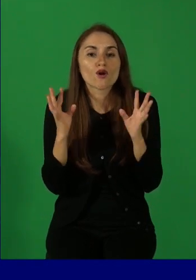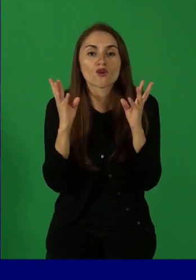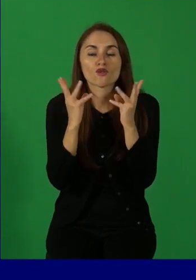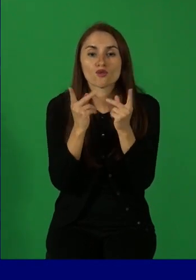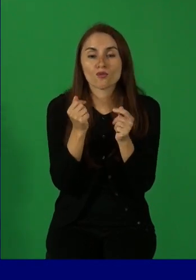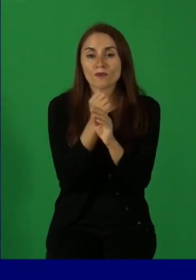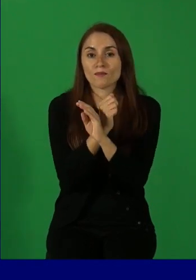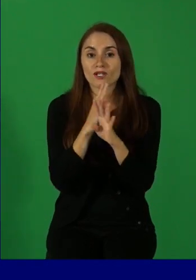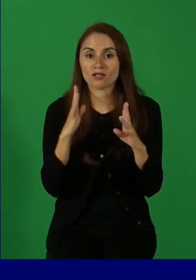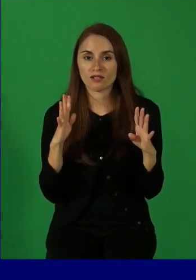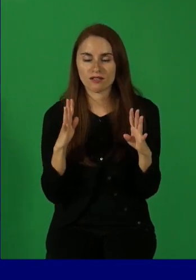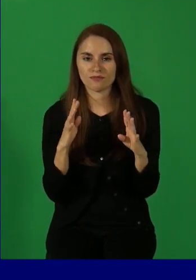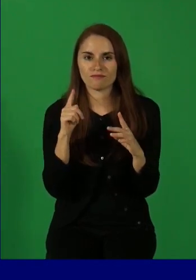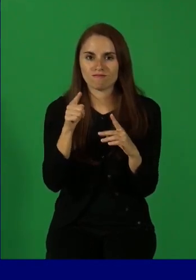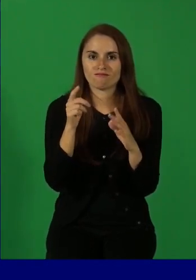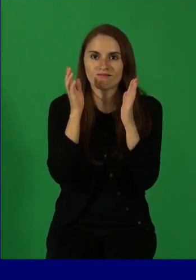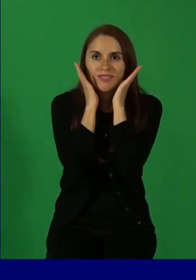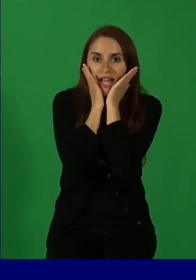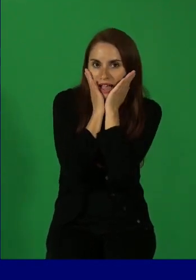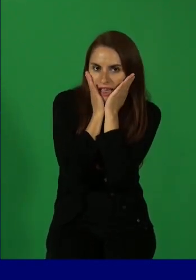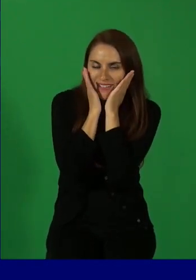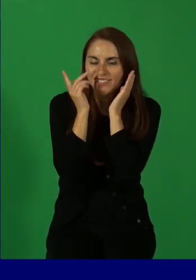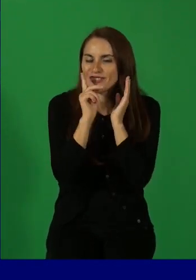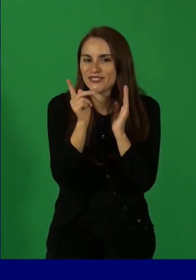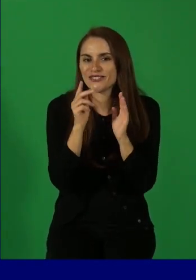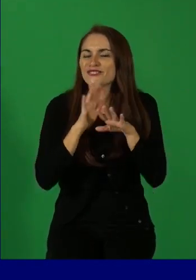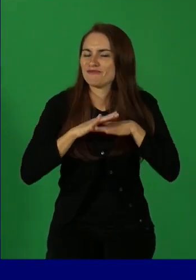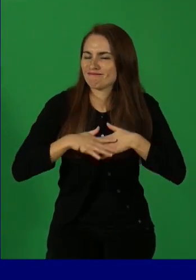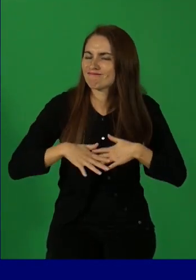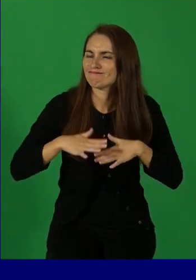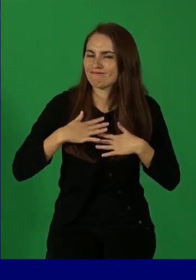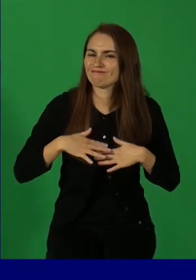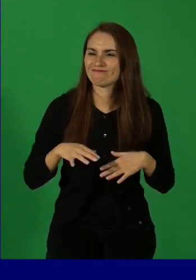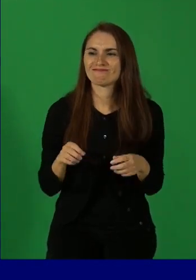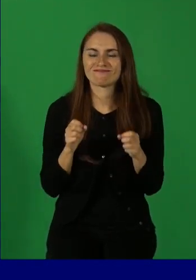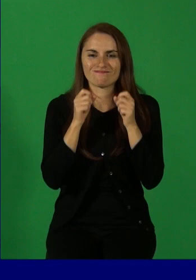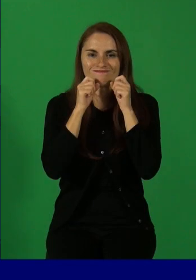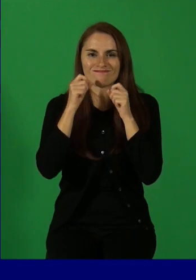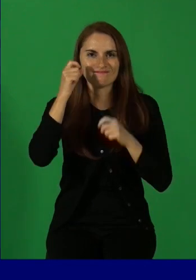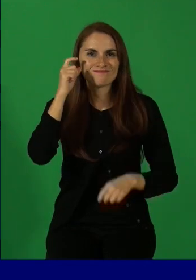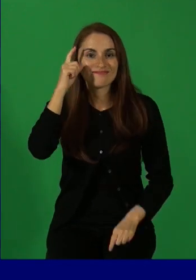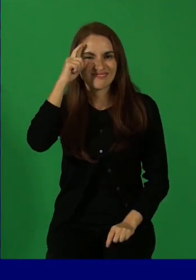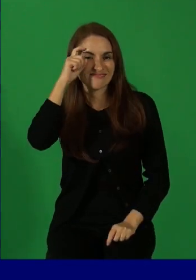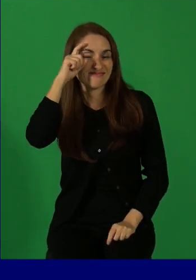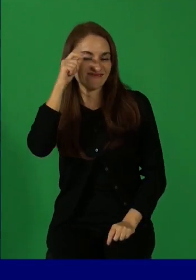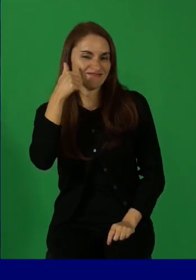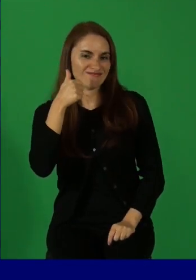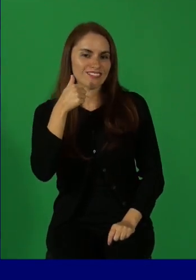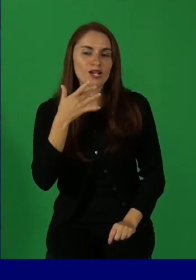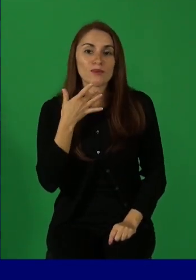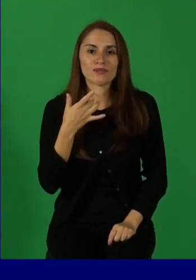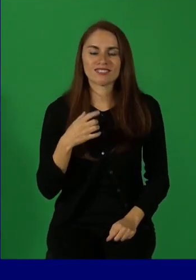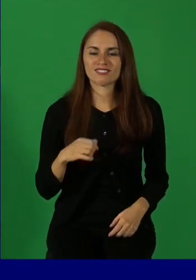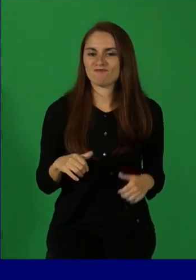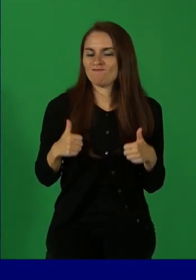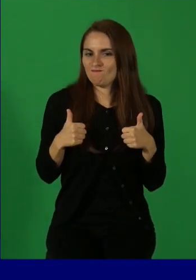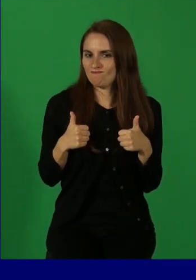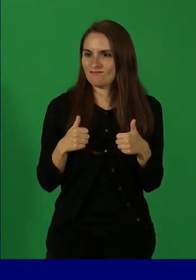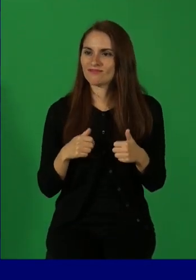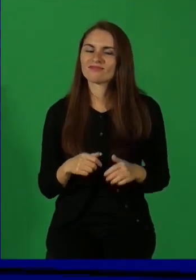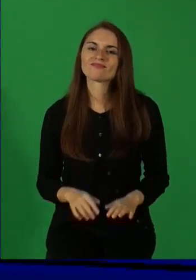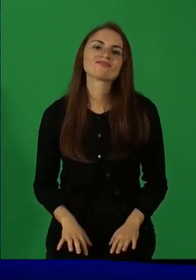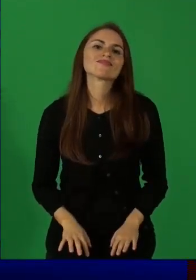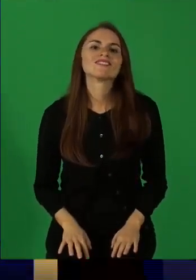enteros. No pongas esta cara y empecemos esta clase con esta actitud, porque para matemática tenemos que tener actitud. Así